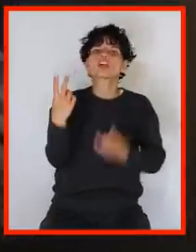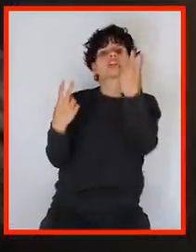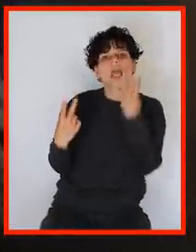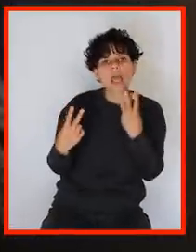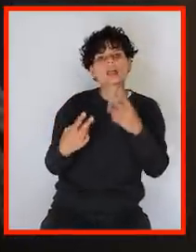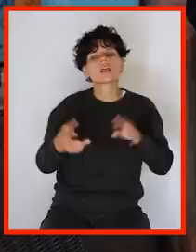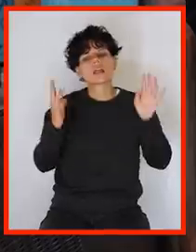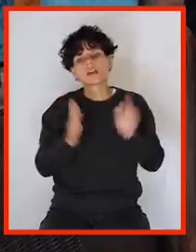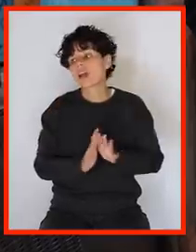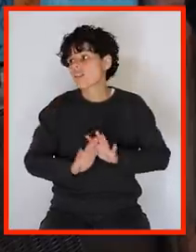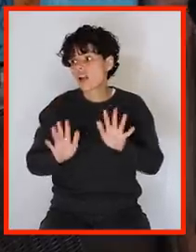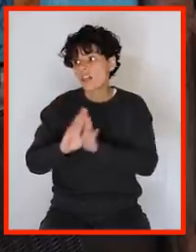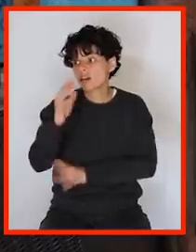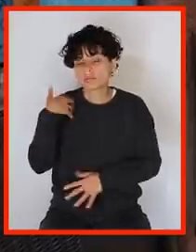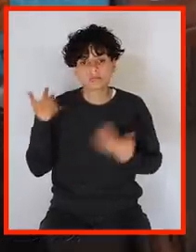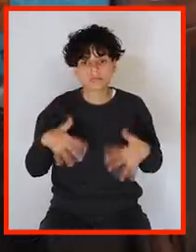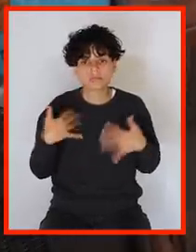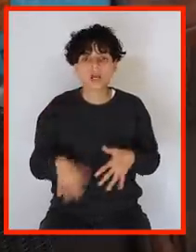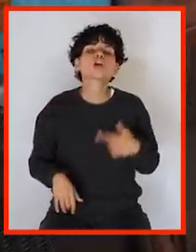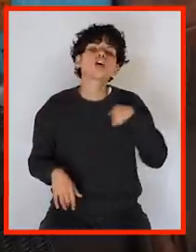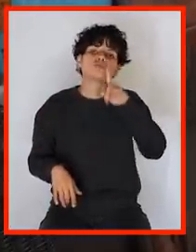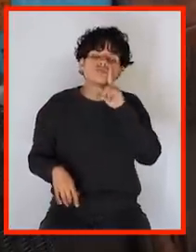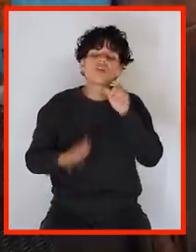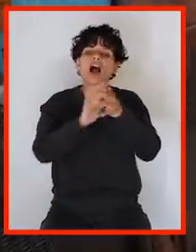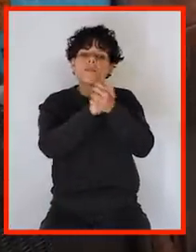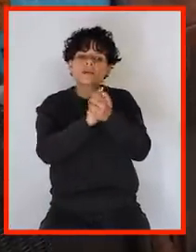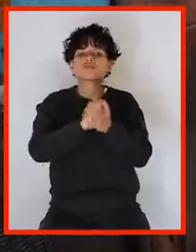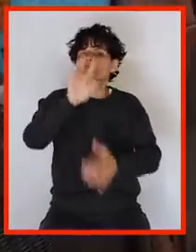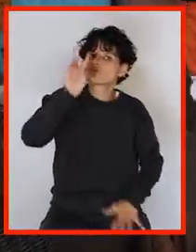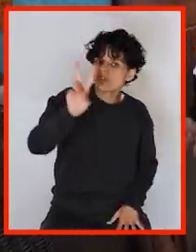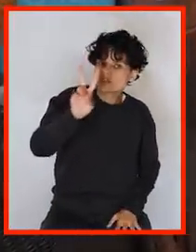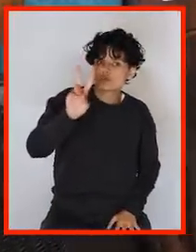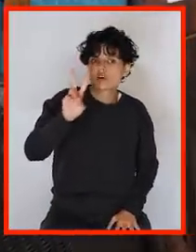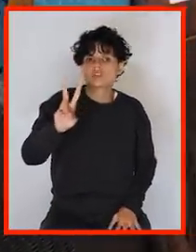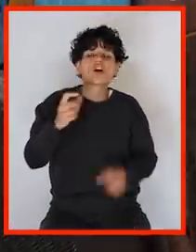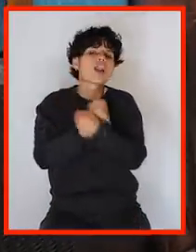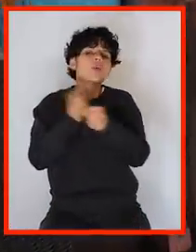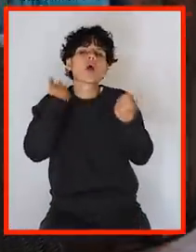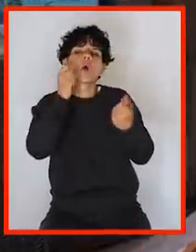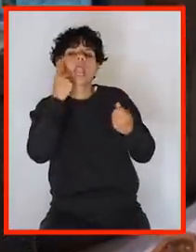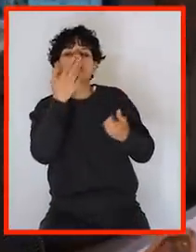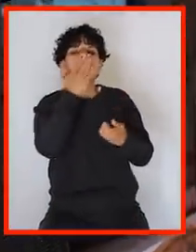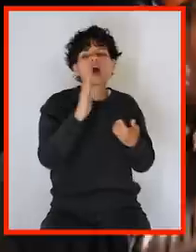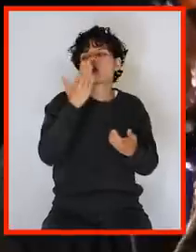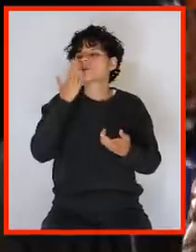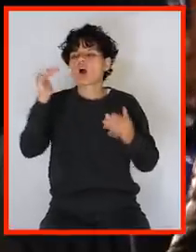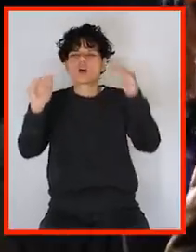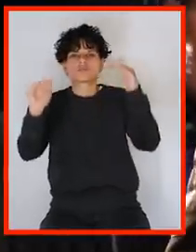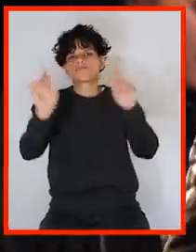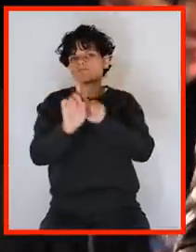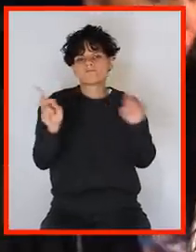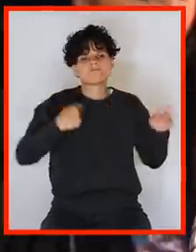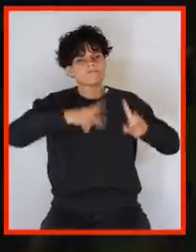digo dos, va a querer tres. Nada, es terrible. No, pero tengo dos mejores amigos. Dos mejores amigos. No puedo como posicionarlo a los buenos, porque